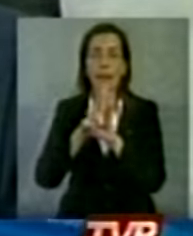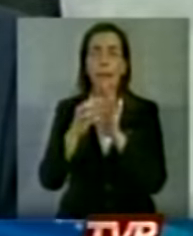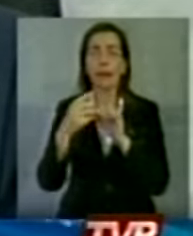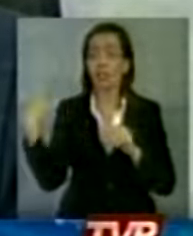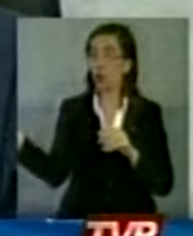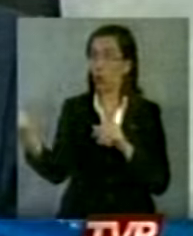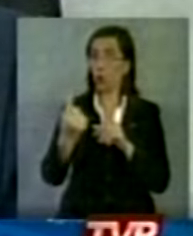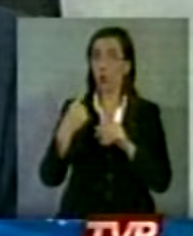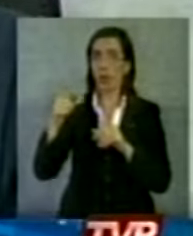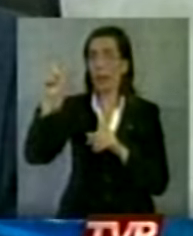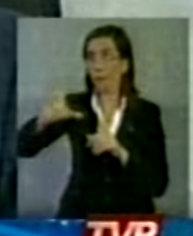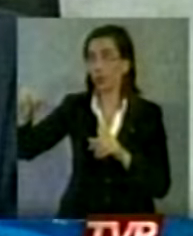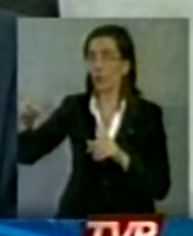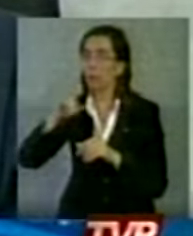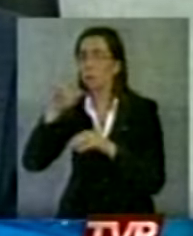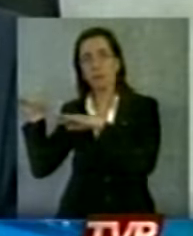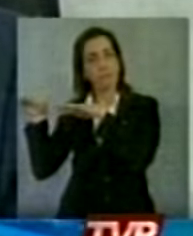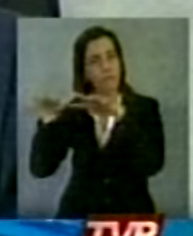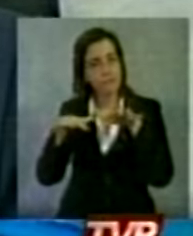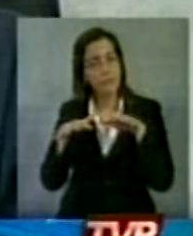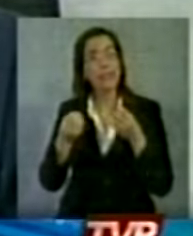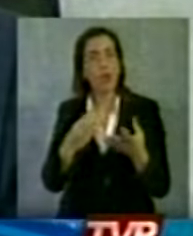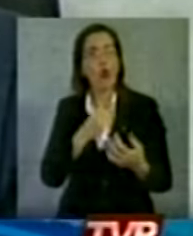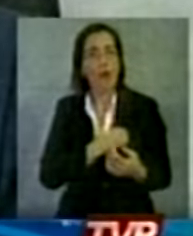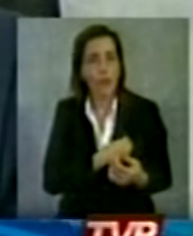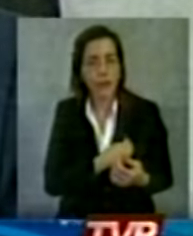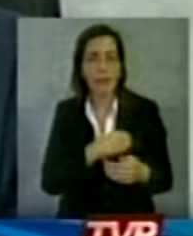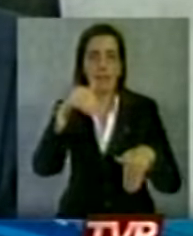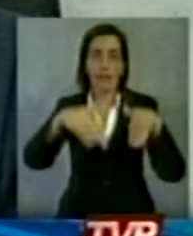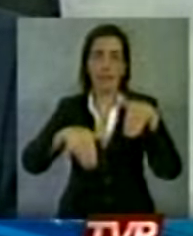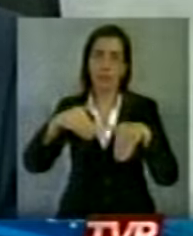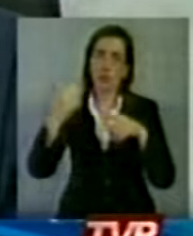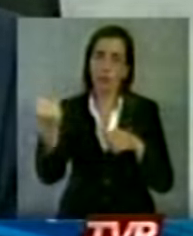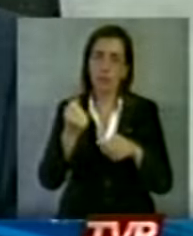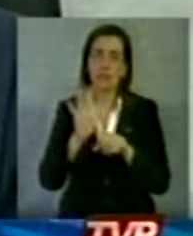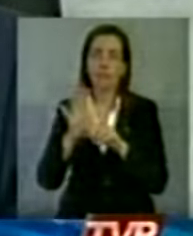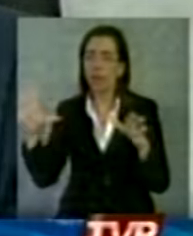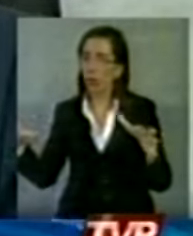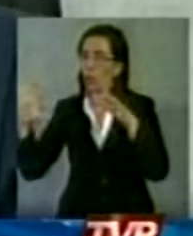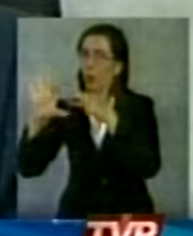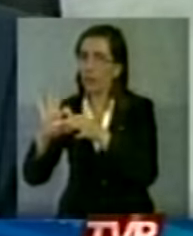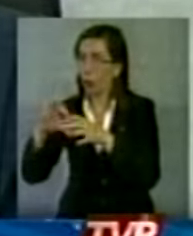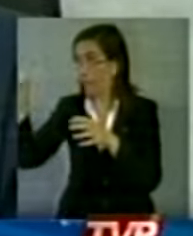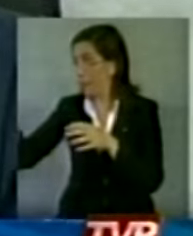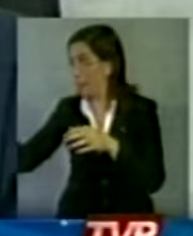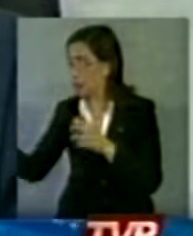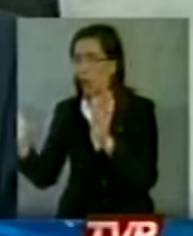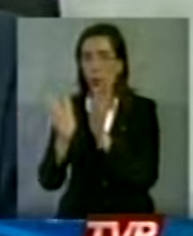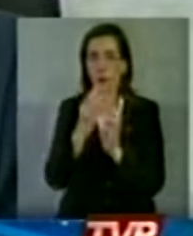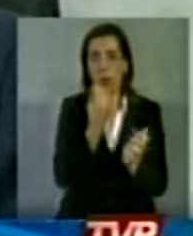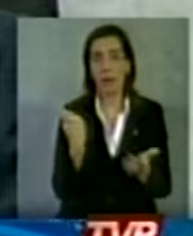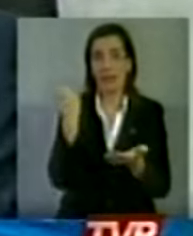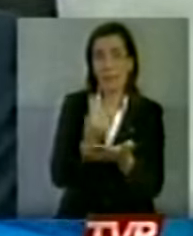confianza básica de nuestra ciudadanía, al reformular el vínculo entre ciudadanos y representantes,